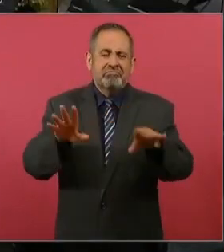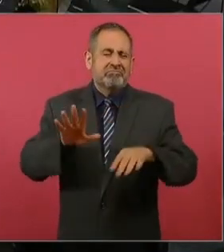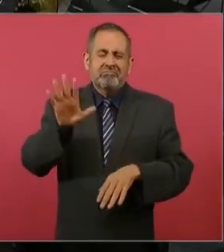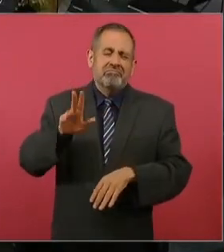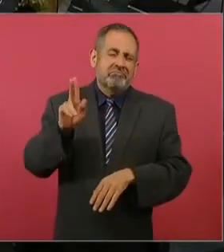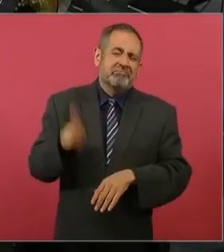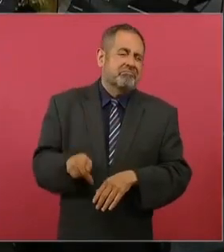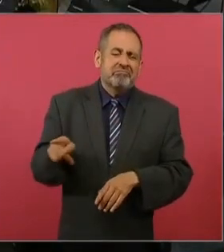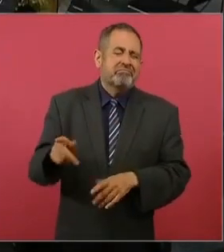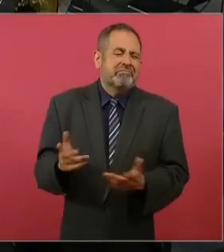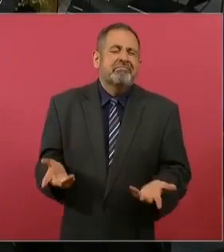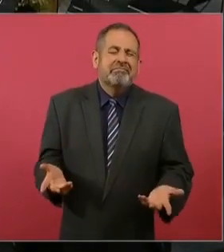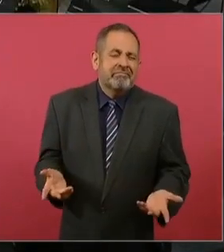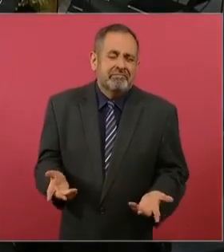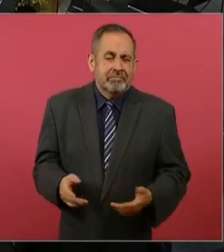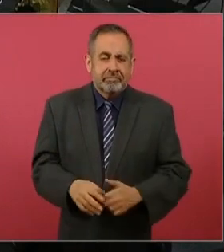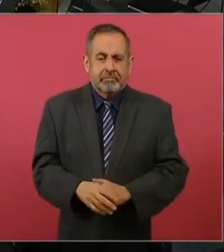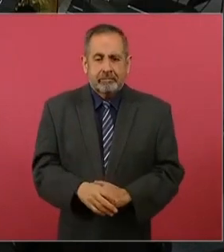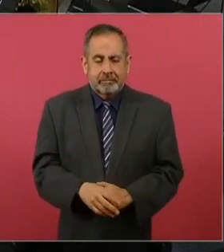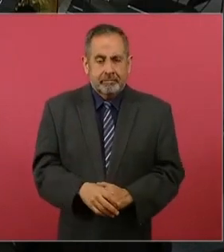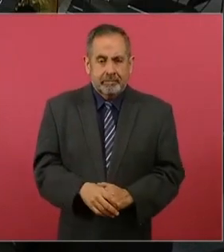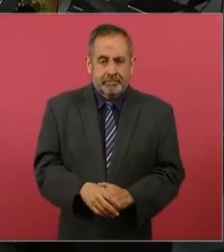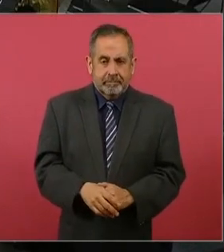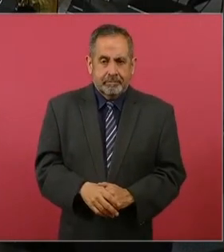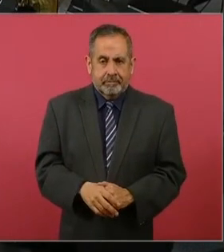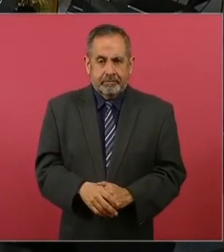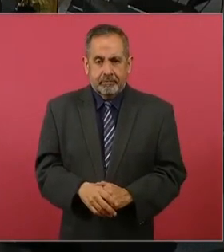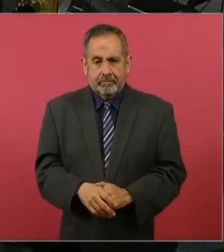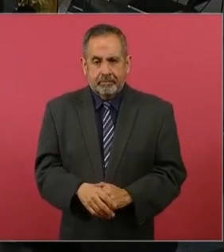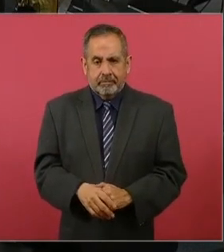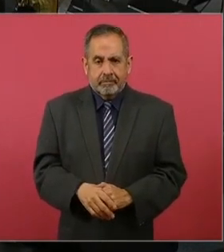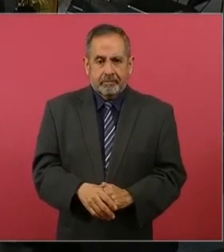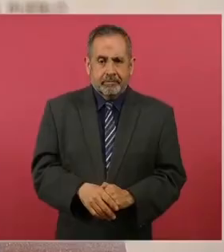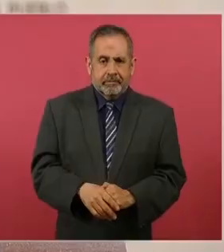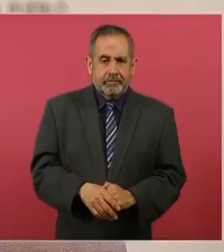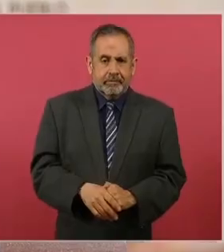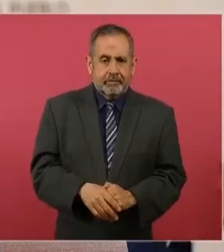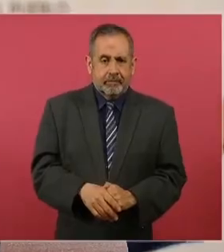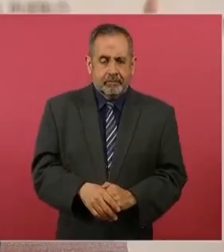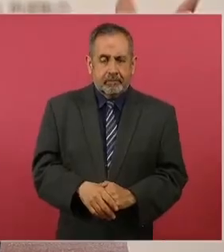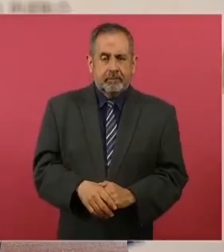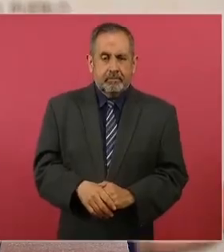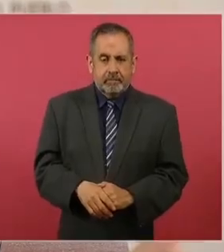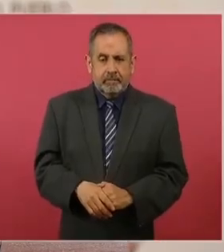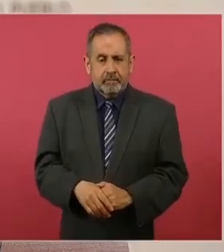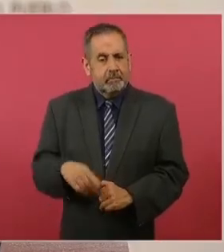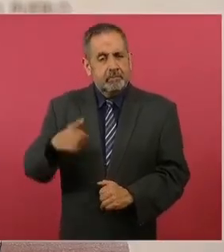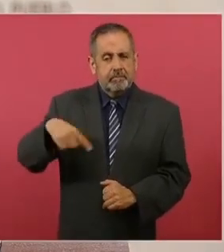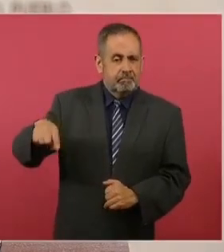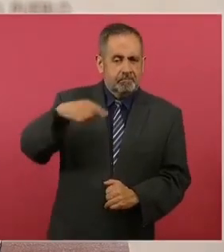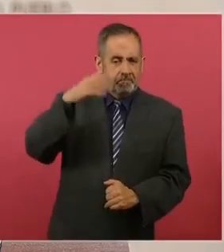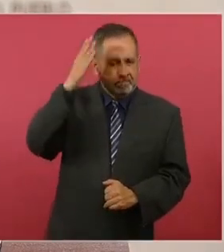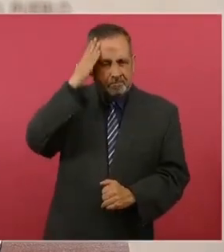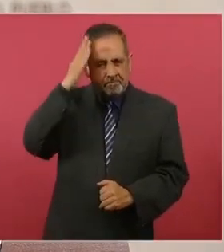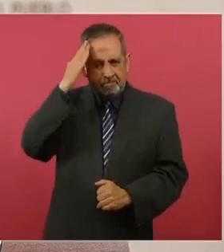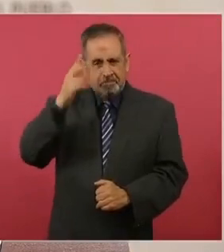Pues tienen que, como dirigentes, tienen que tener el apoyo de las